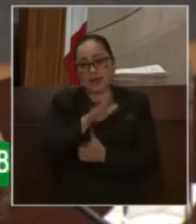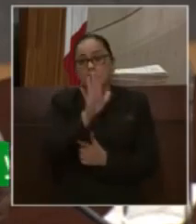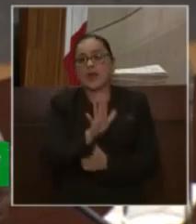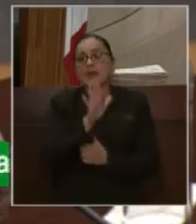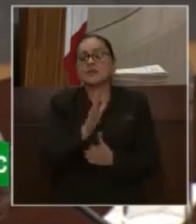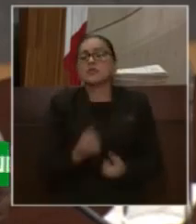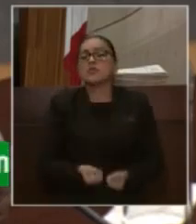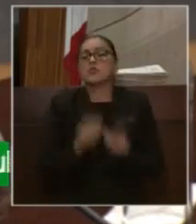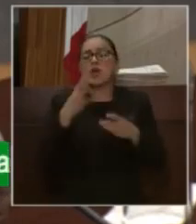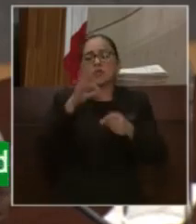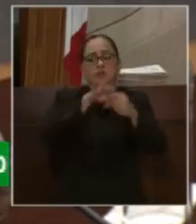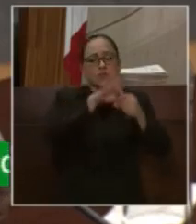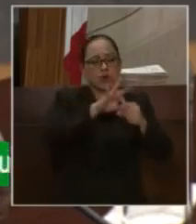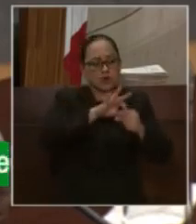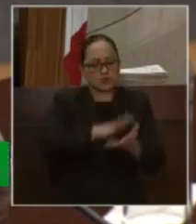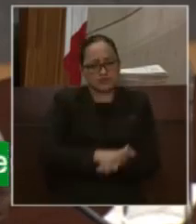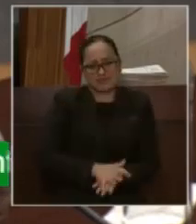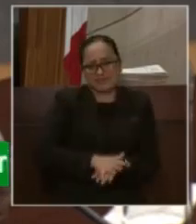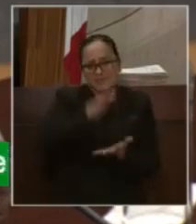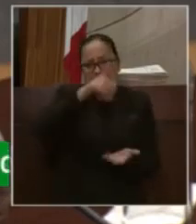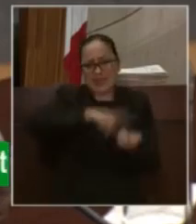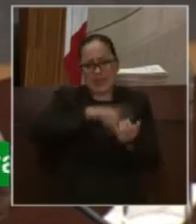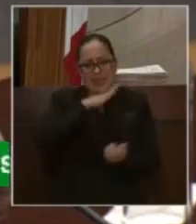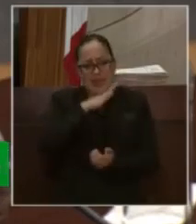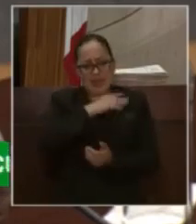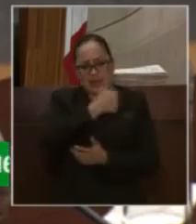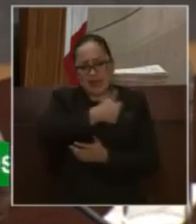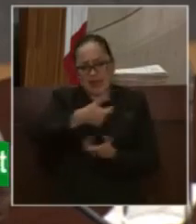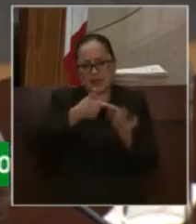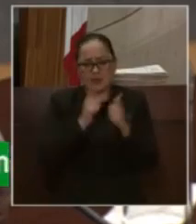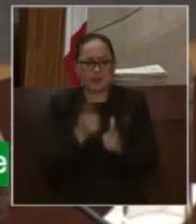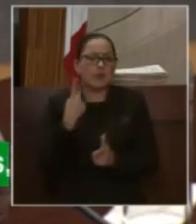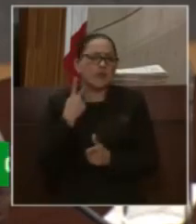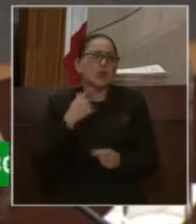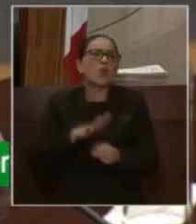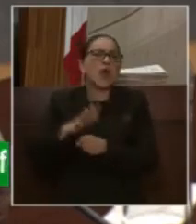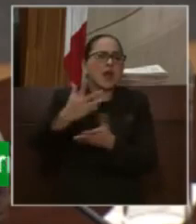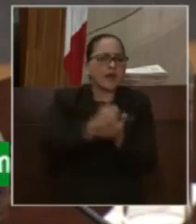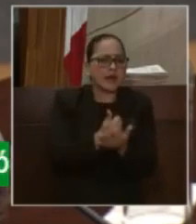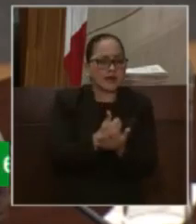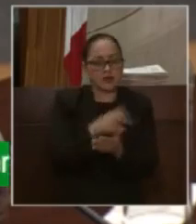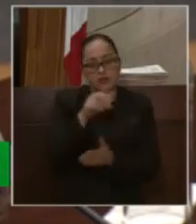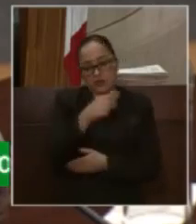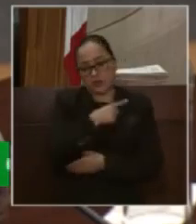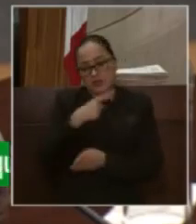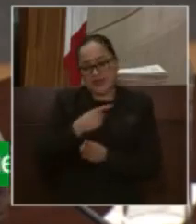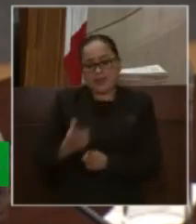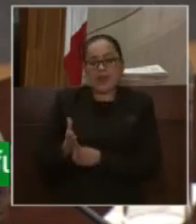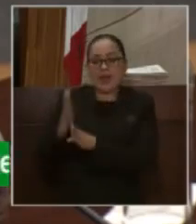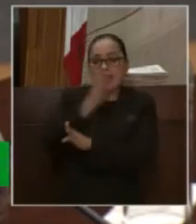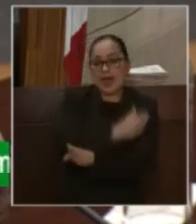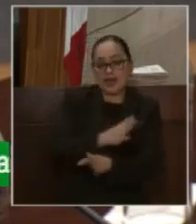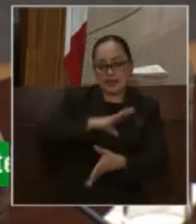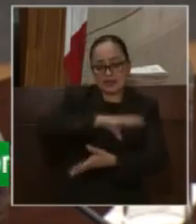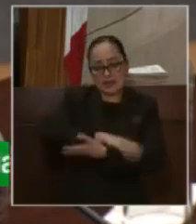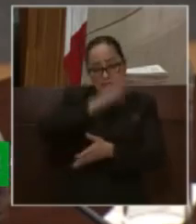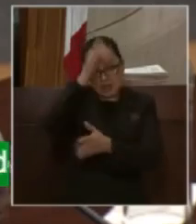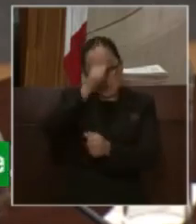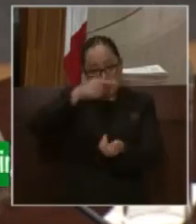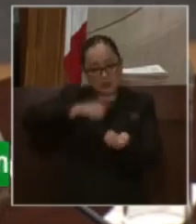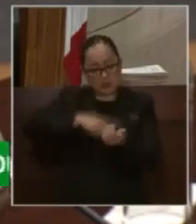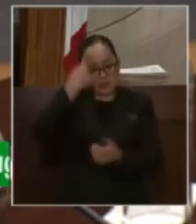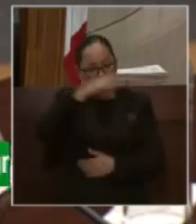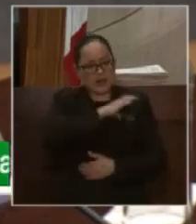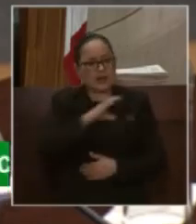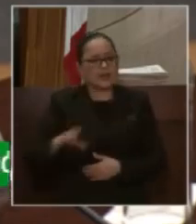en la mayor cantidad de sufragios obtenidos por alguno de los coaligados, sino que se debe basar en el convenio en el que se determina el destino del candidato en